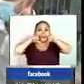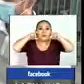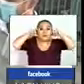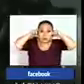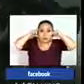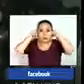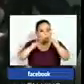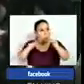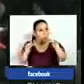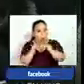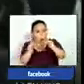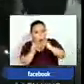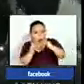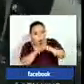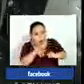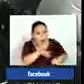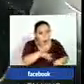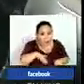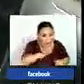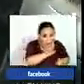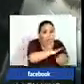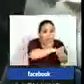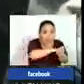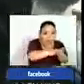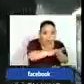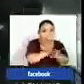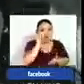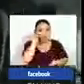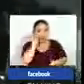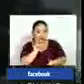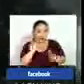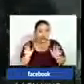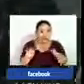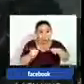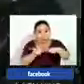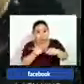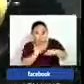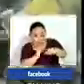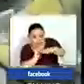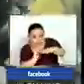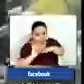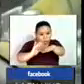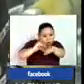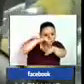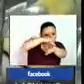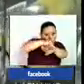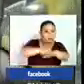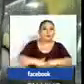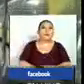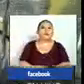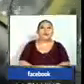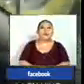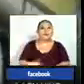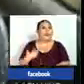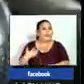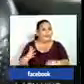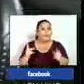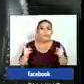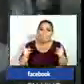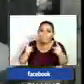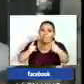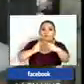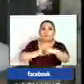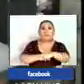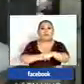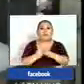de igual forma el espacio de trabajo, en este caso los vehículos. Pues han habido muchos cambios, por ejemplo, hemos